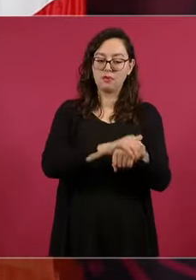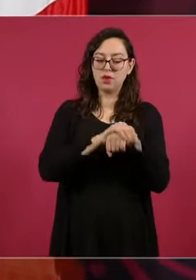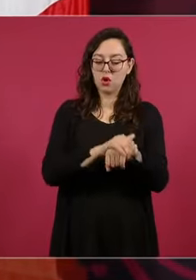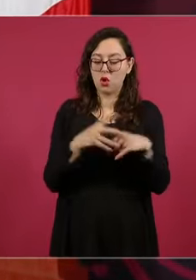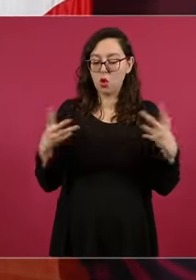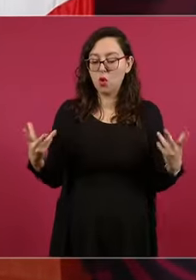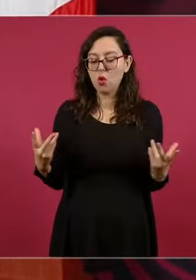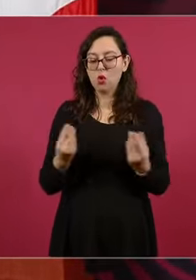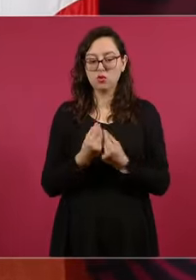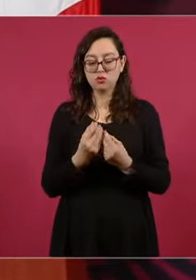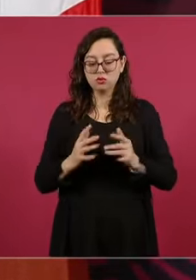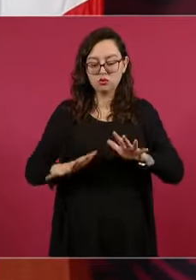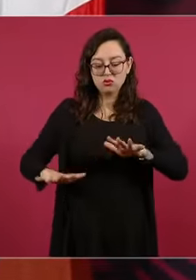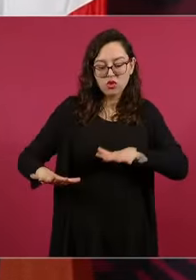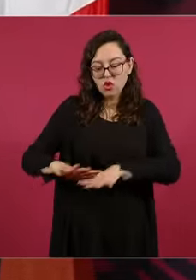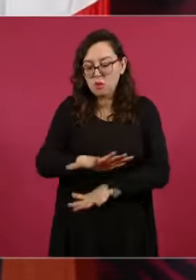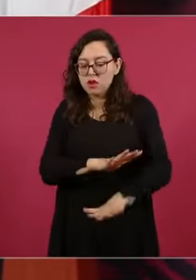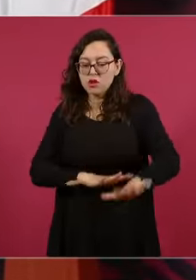y lo encampanaron,